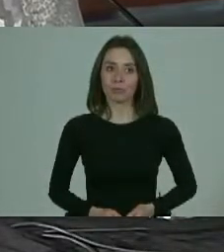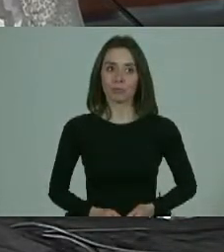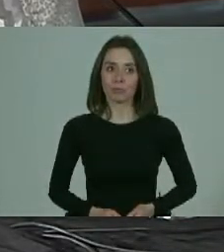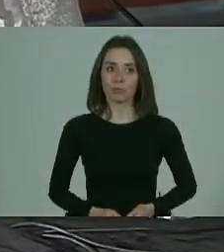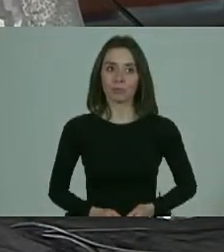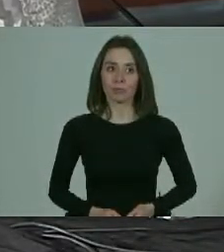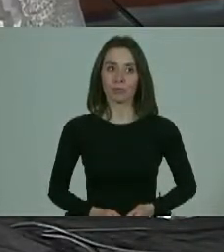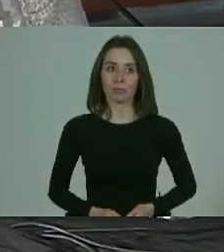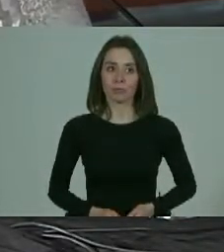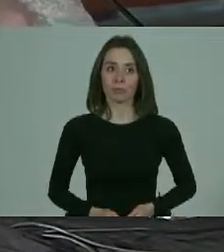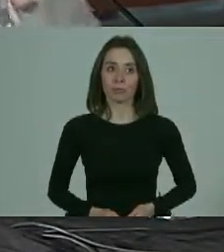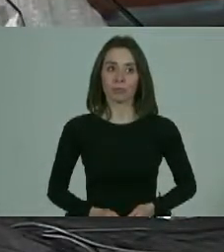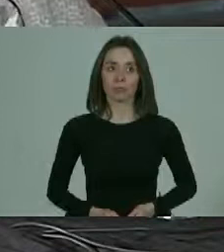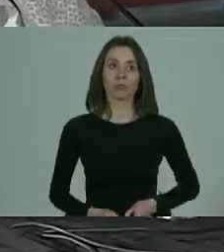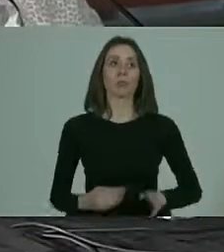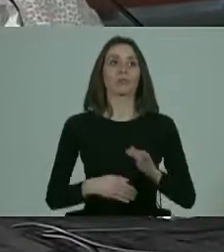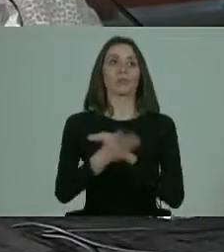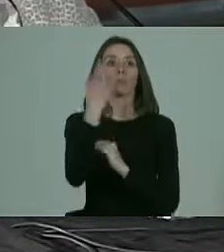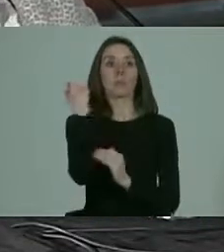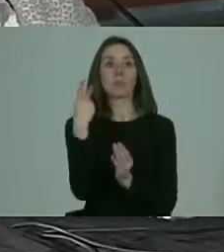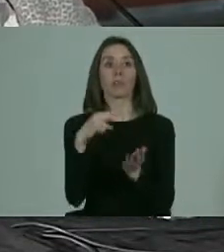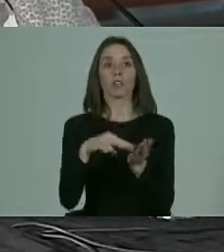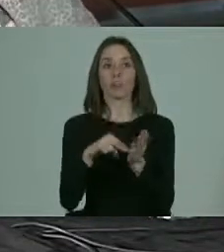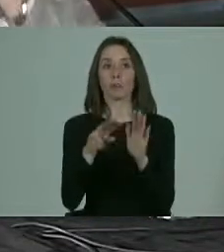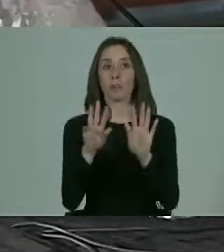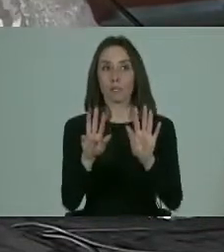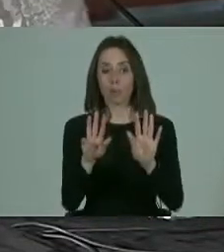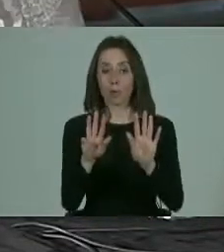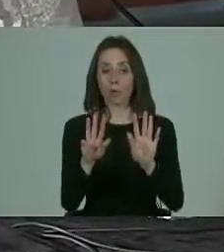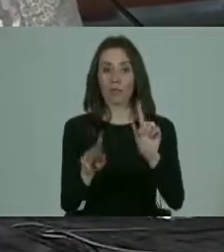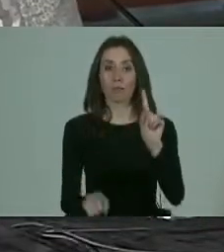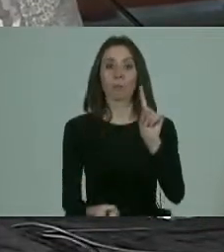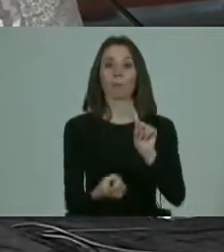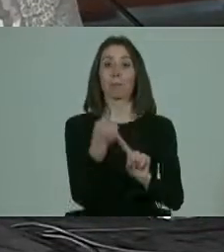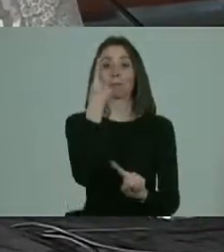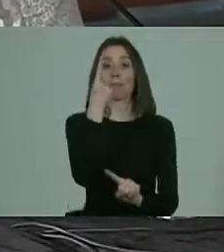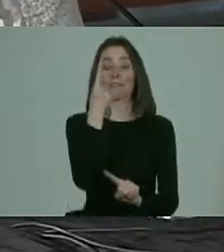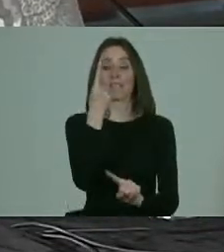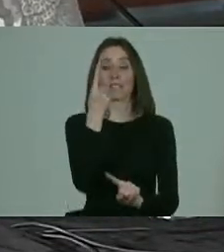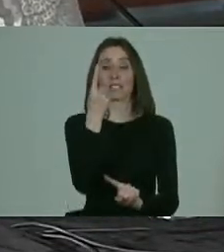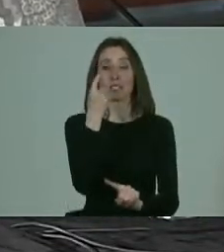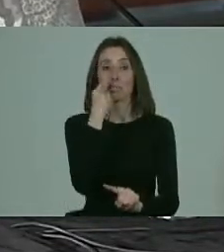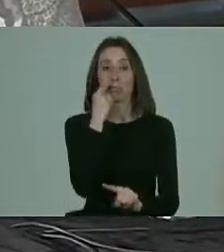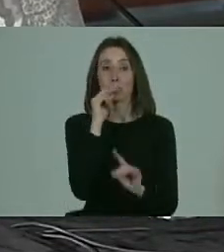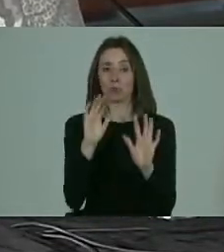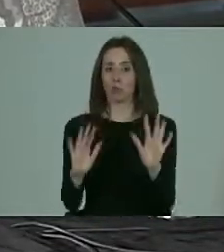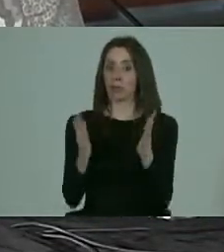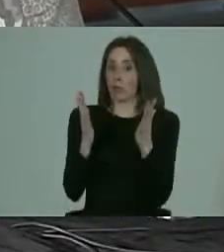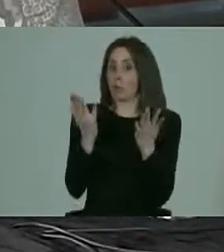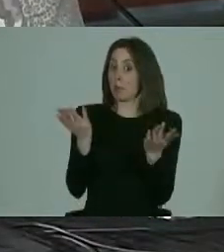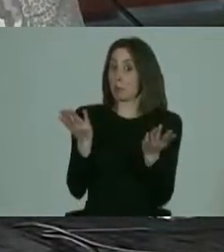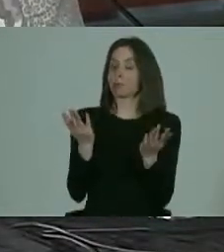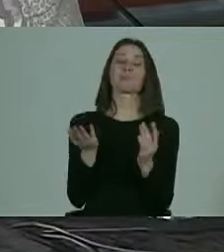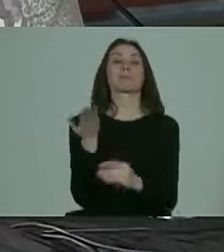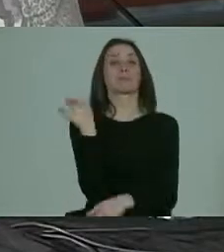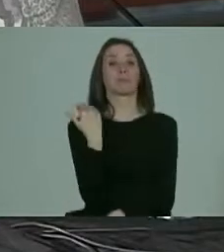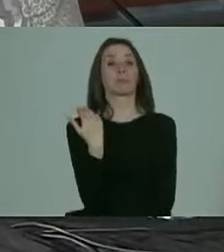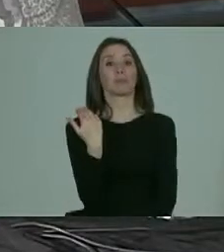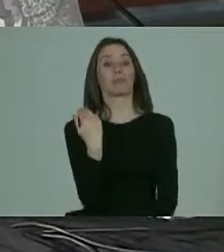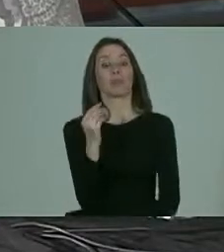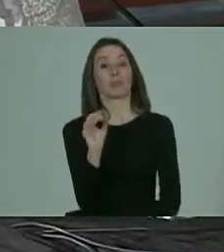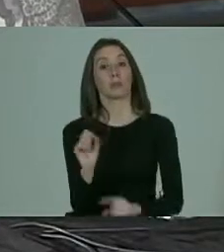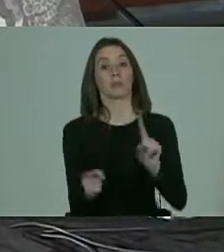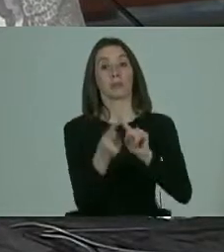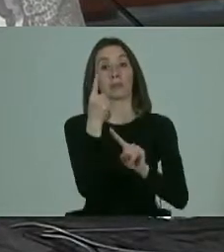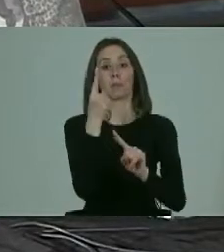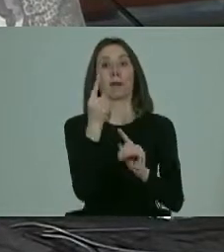hace el año 2009 por primera vez sorprende pero por primera vez se